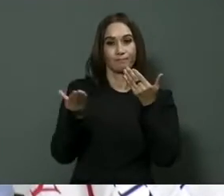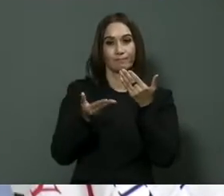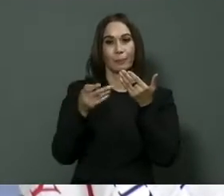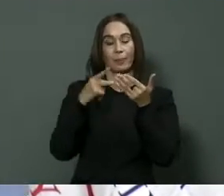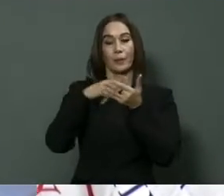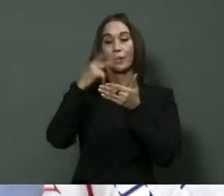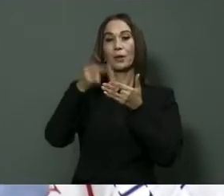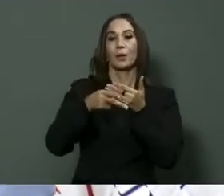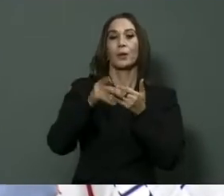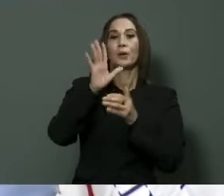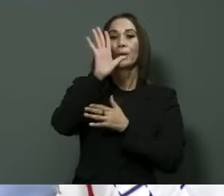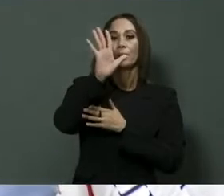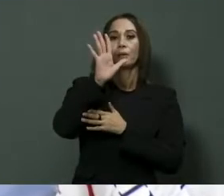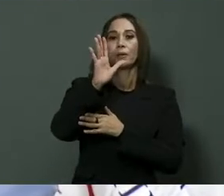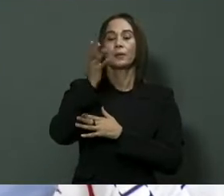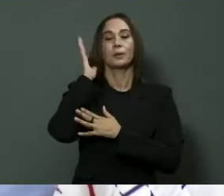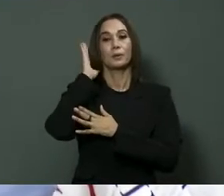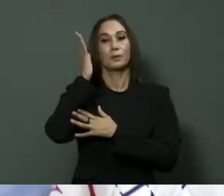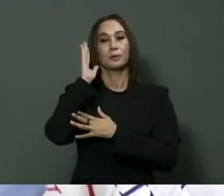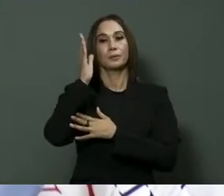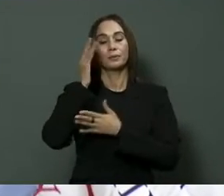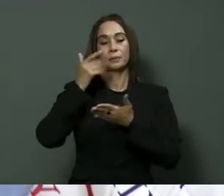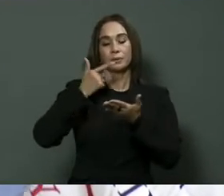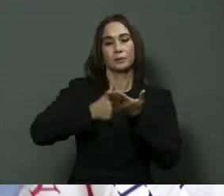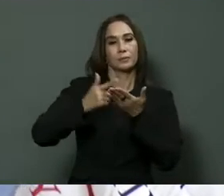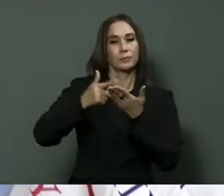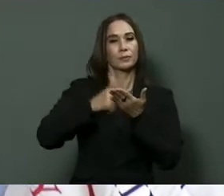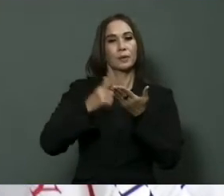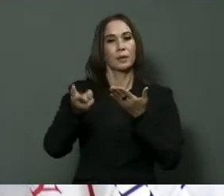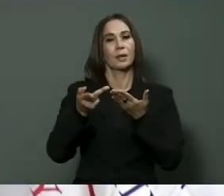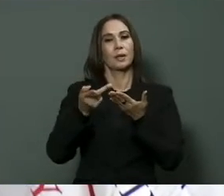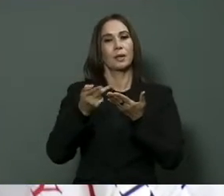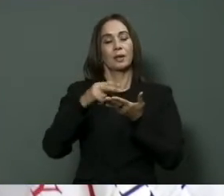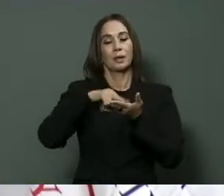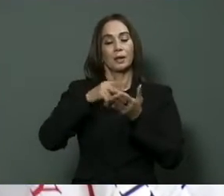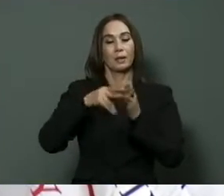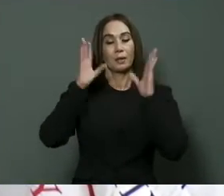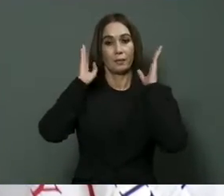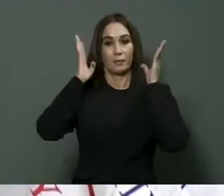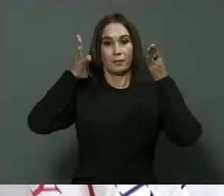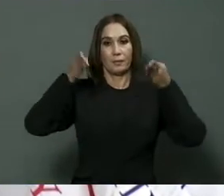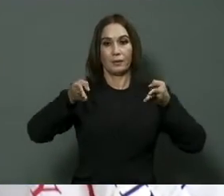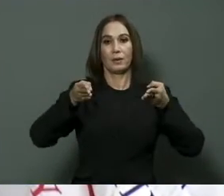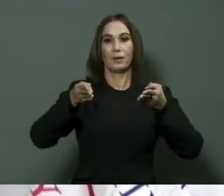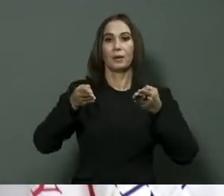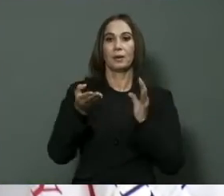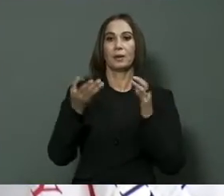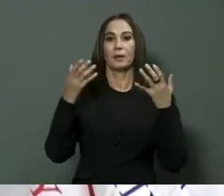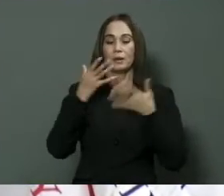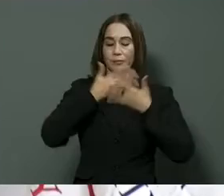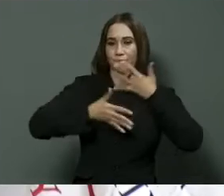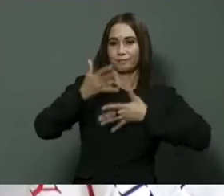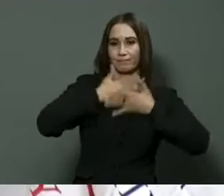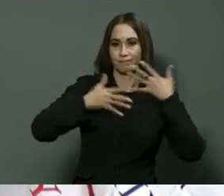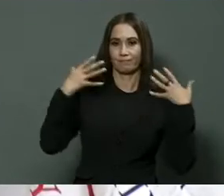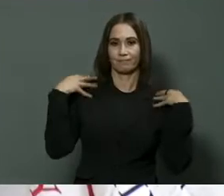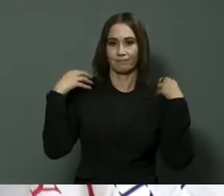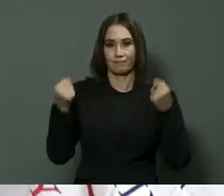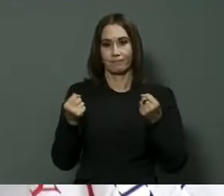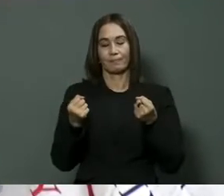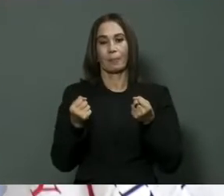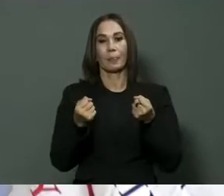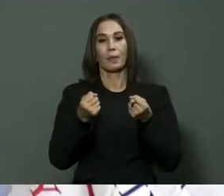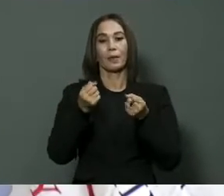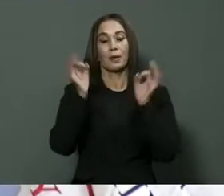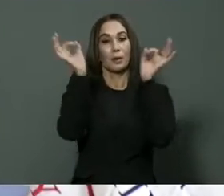hemos programado 5 charlas de vivenciales enfocadas en la sana convivencia ciudadana, causas